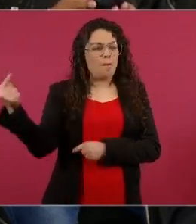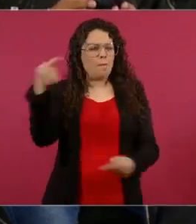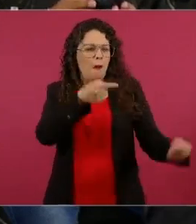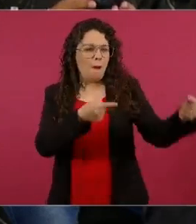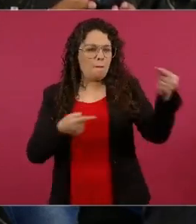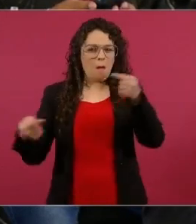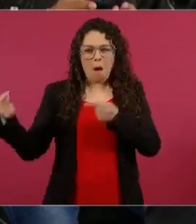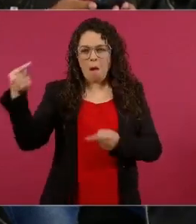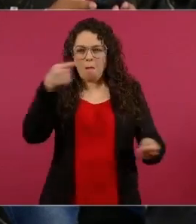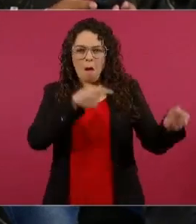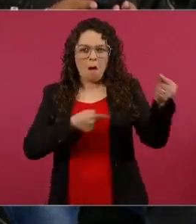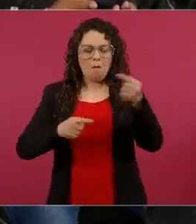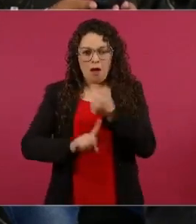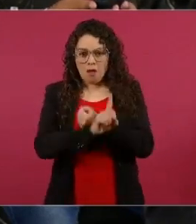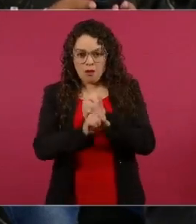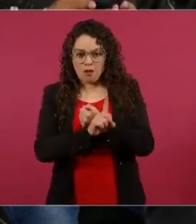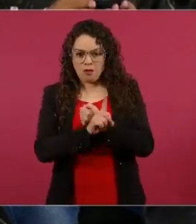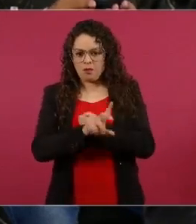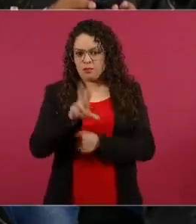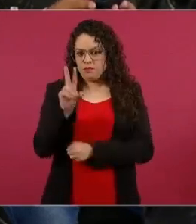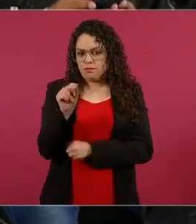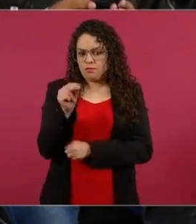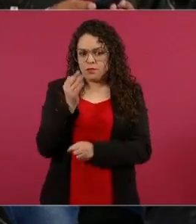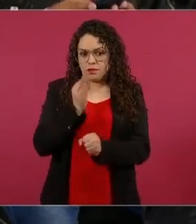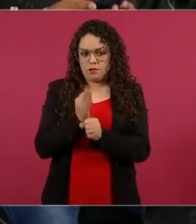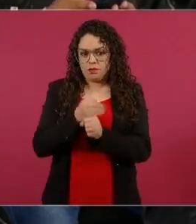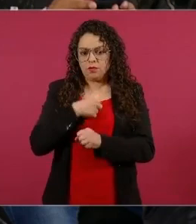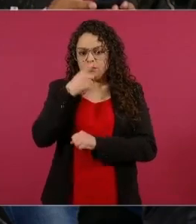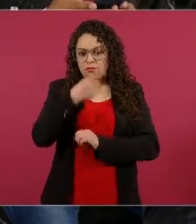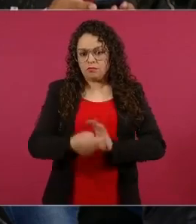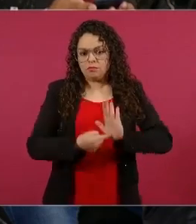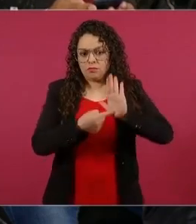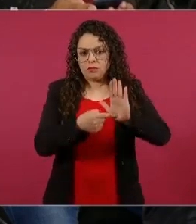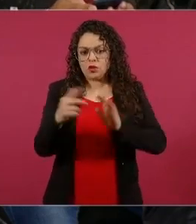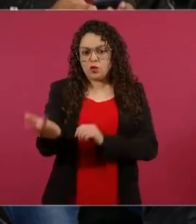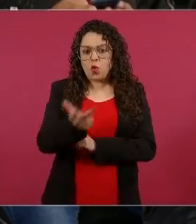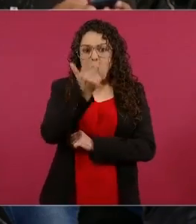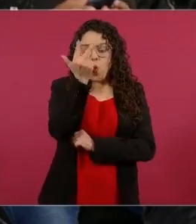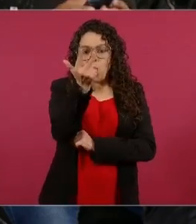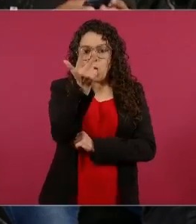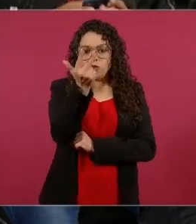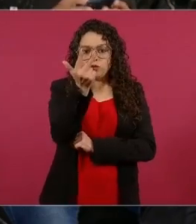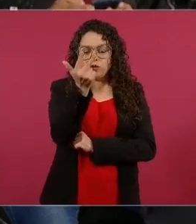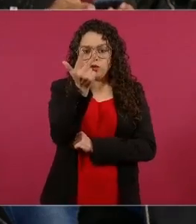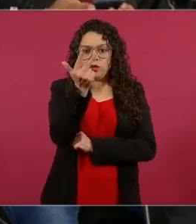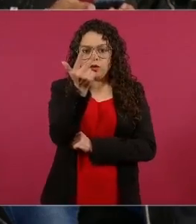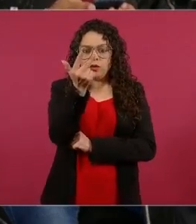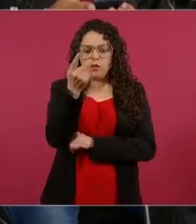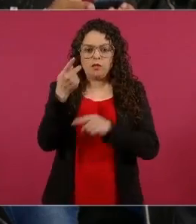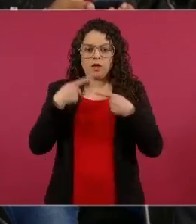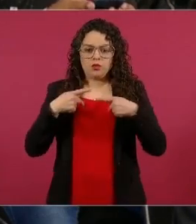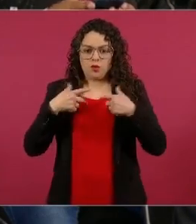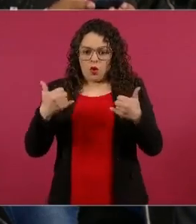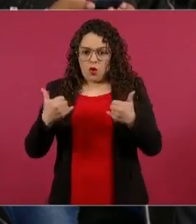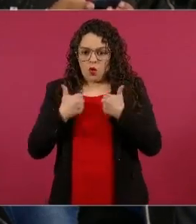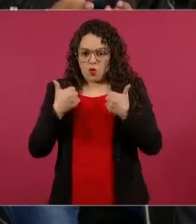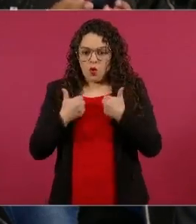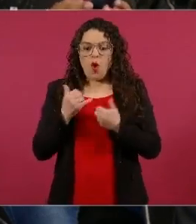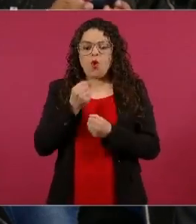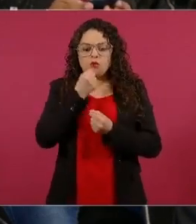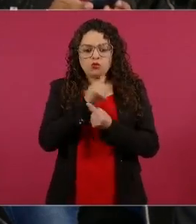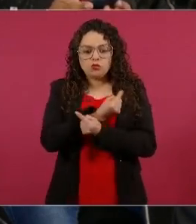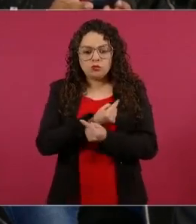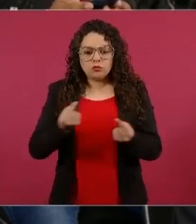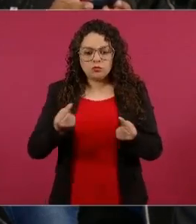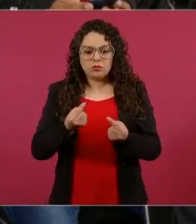ya estoy mencionando Como qué una ocho menores que están siendo afectados y que no tendrían Por qué estar padeciendo